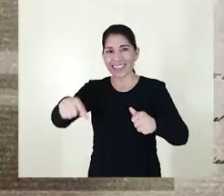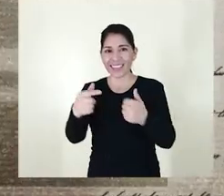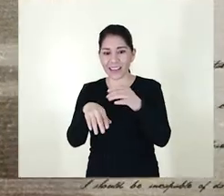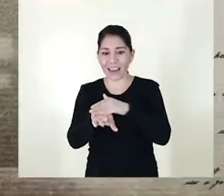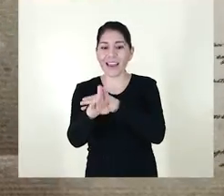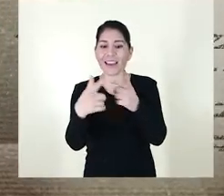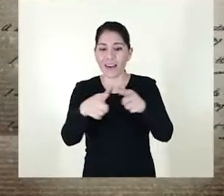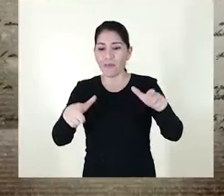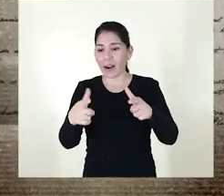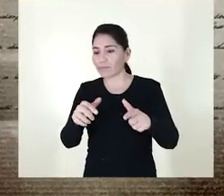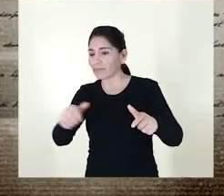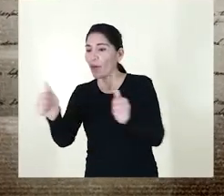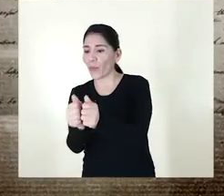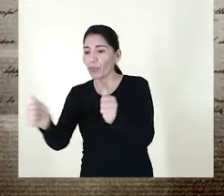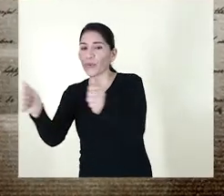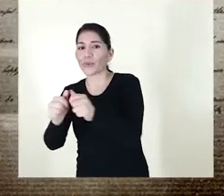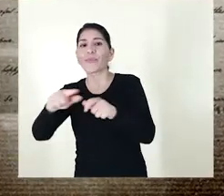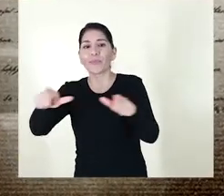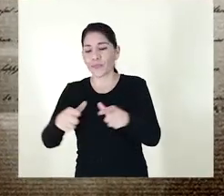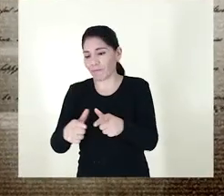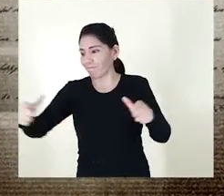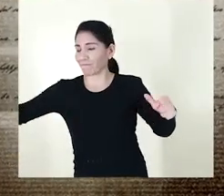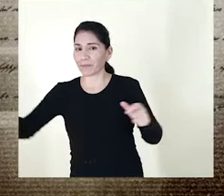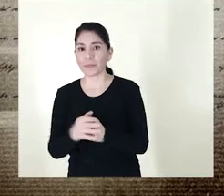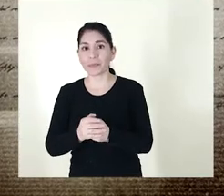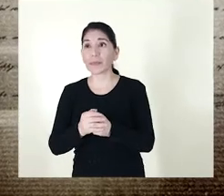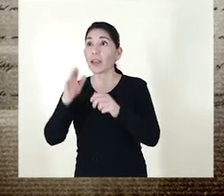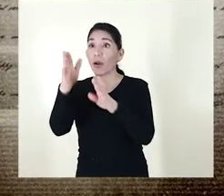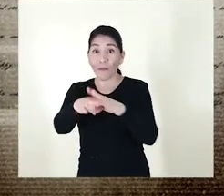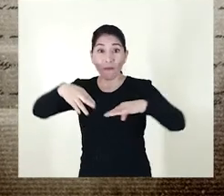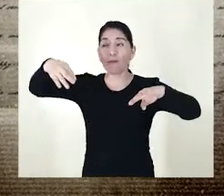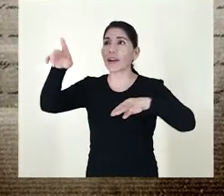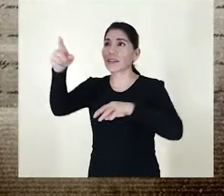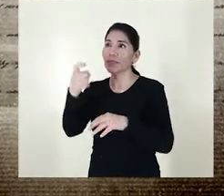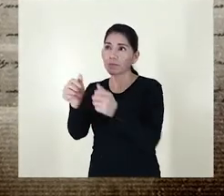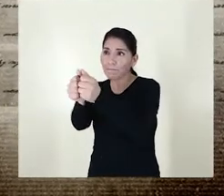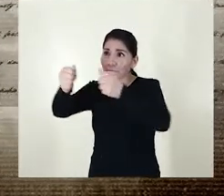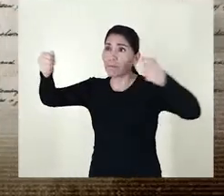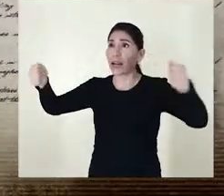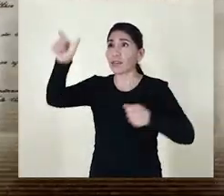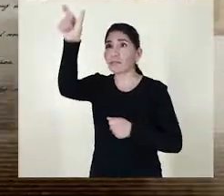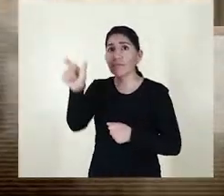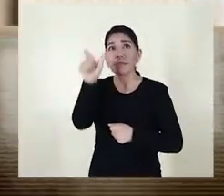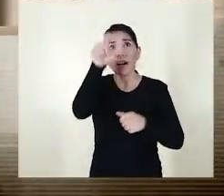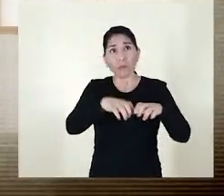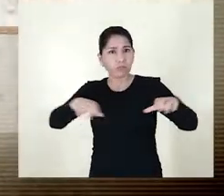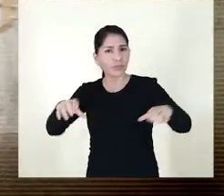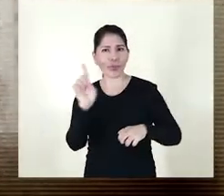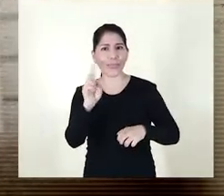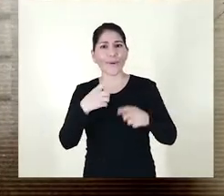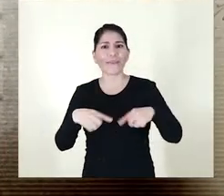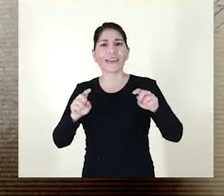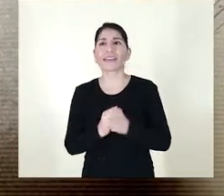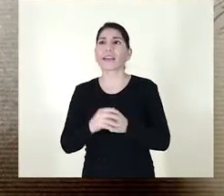sino uno al lado del otro, debido a las exigencias del terreno. Por fuera, los 5 balcones individuales rompen con la estructura del balcón